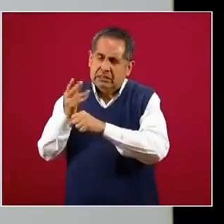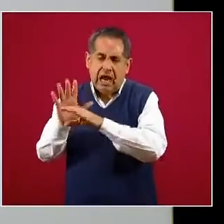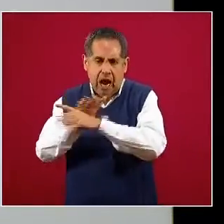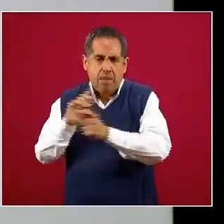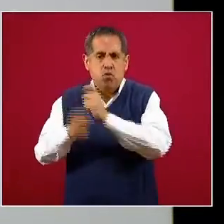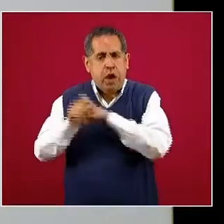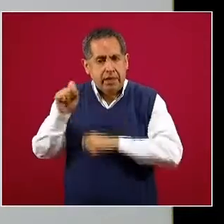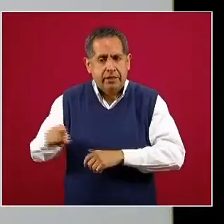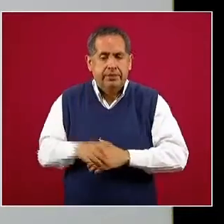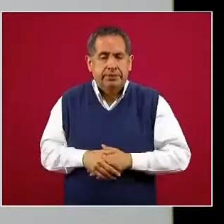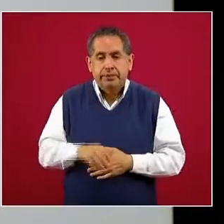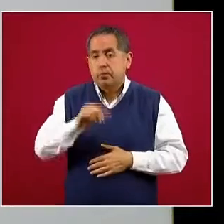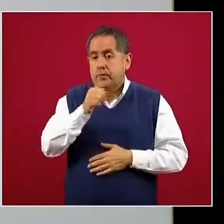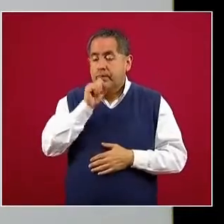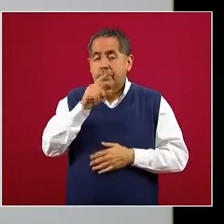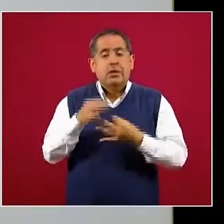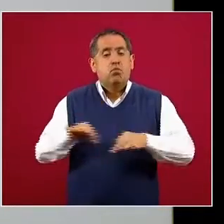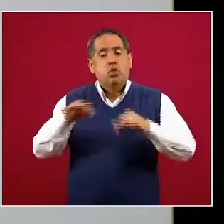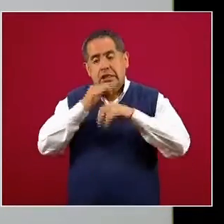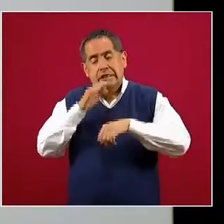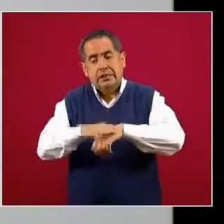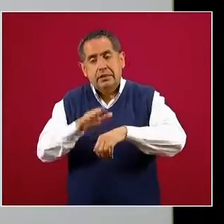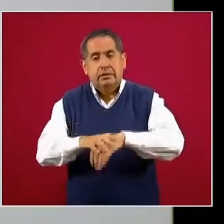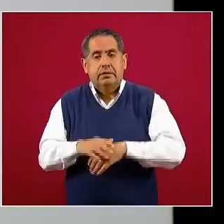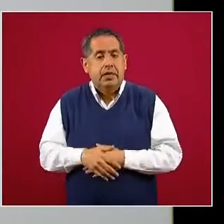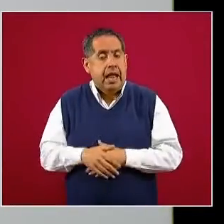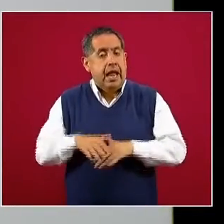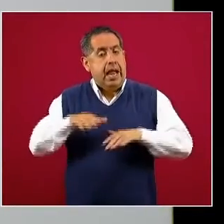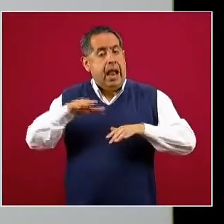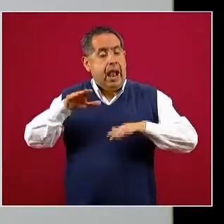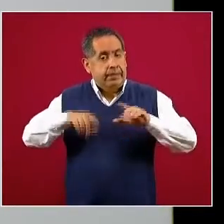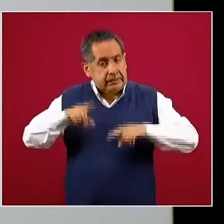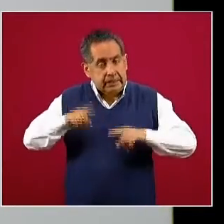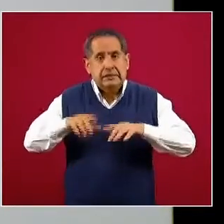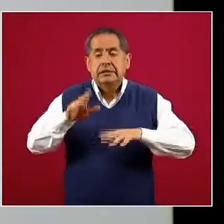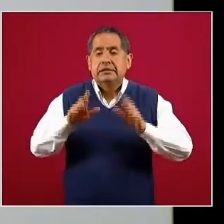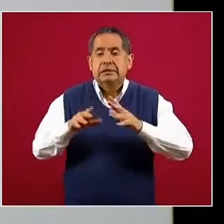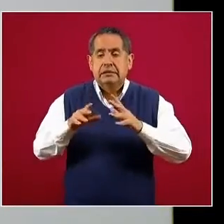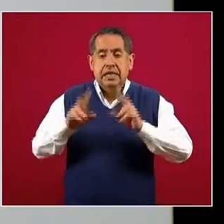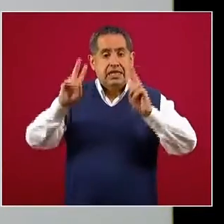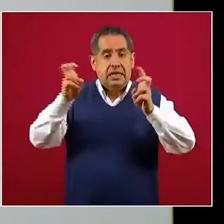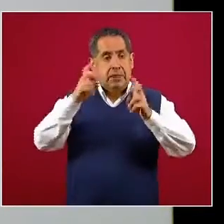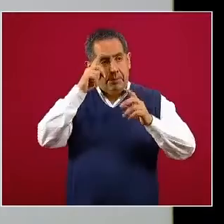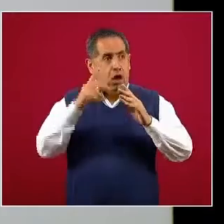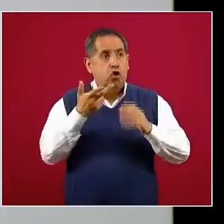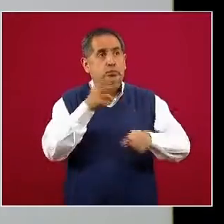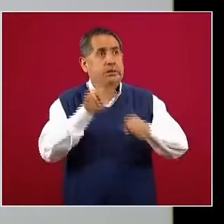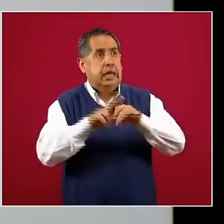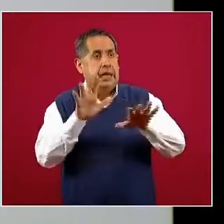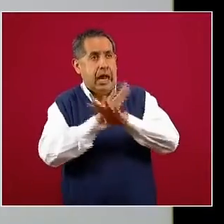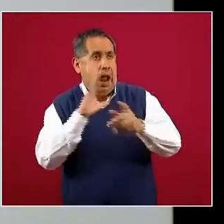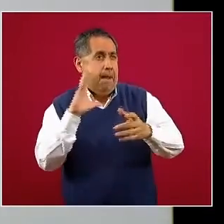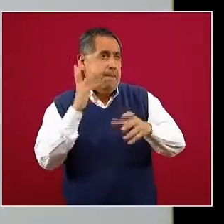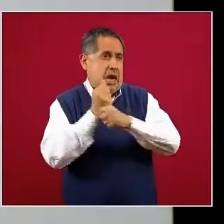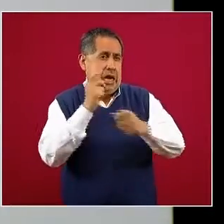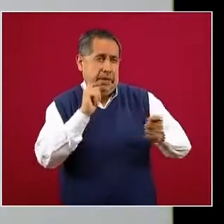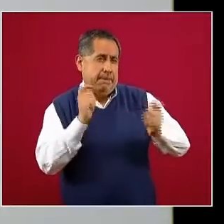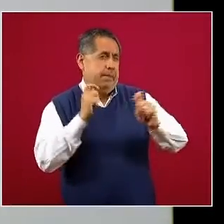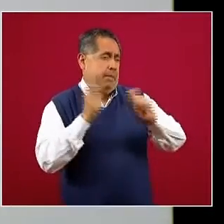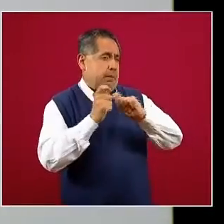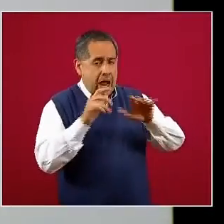se aclaró en su momento, no hubo cambio de cuerpo, lo que ocurrió fue que había una persona con el mismo nombre